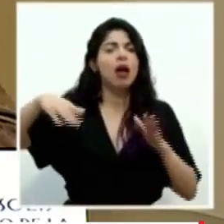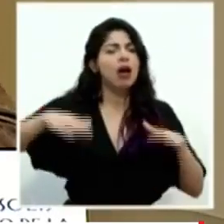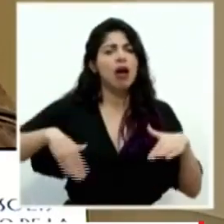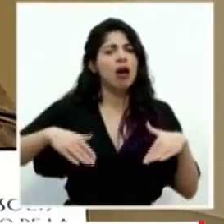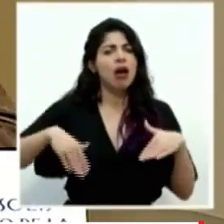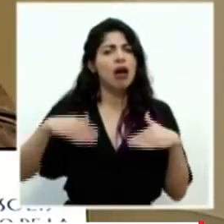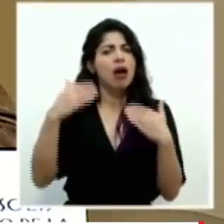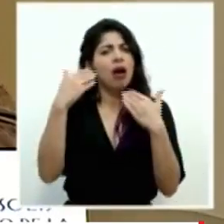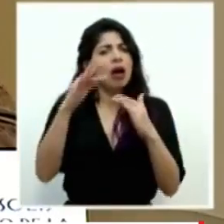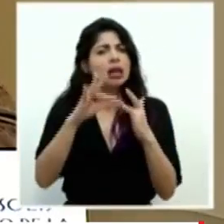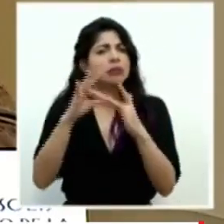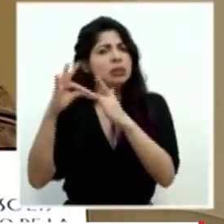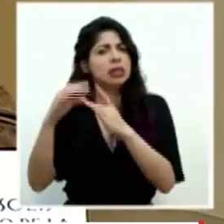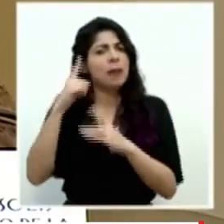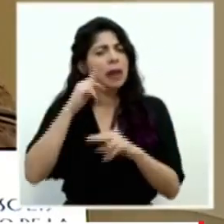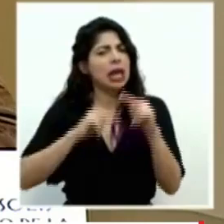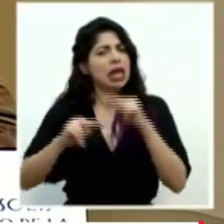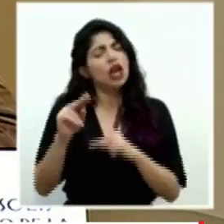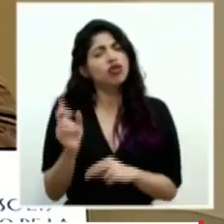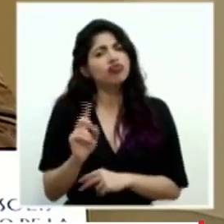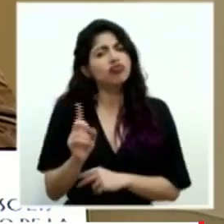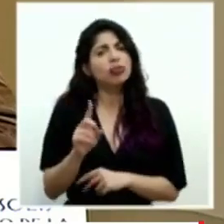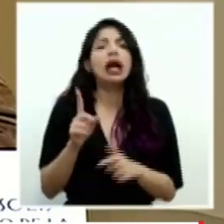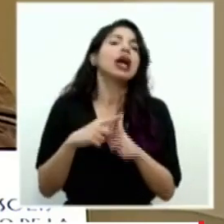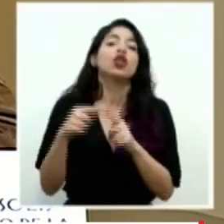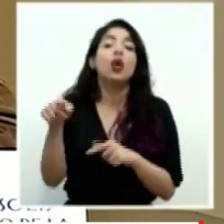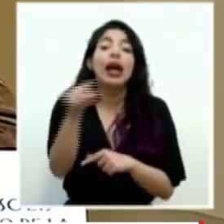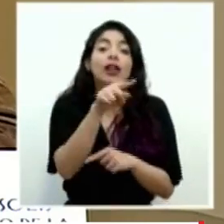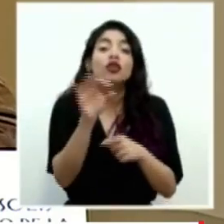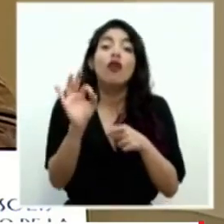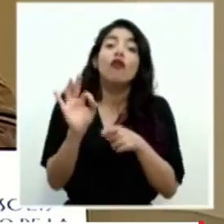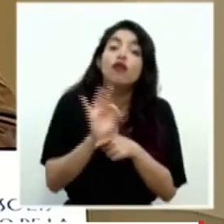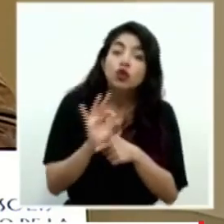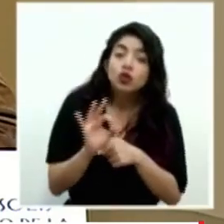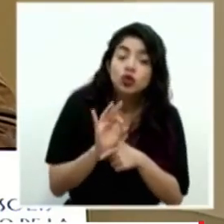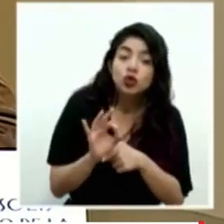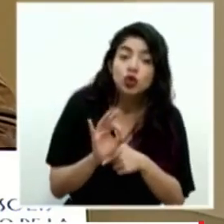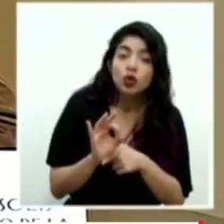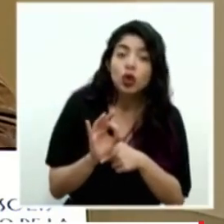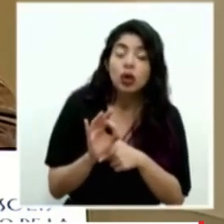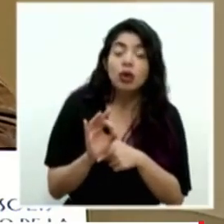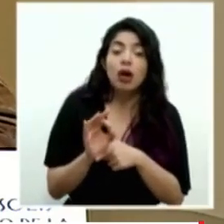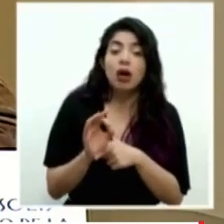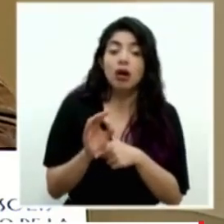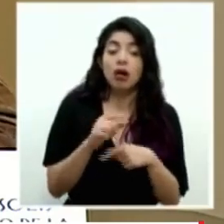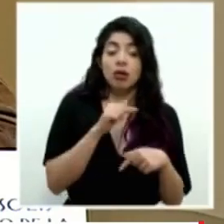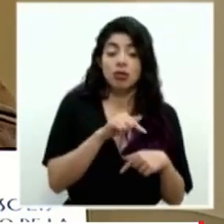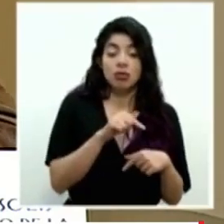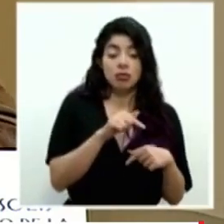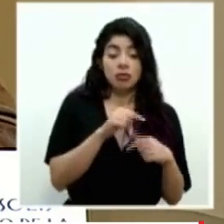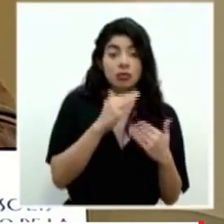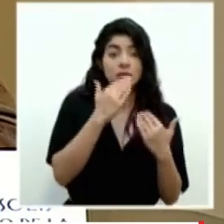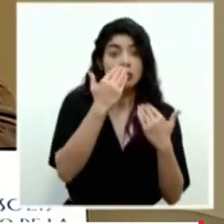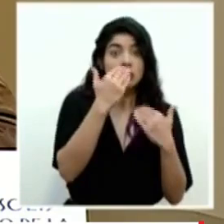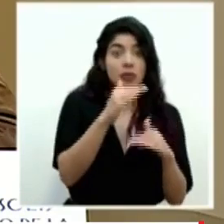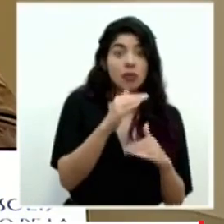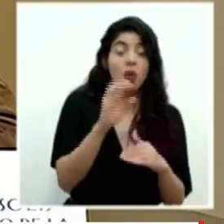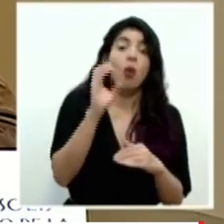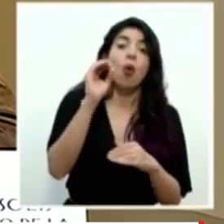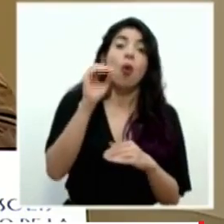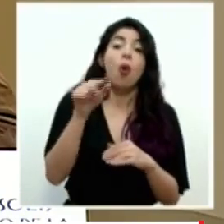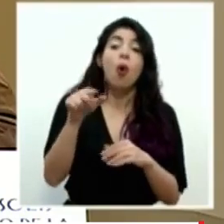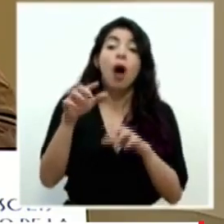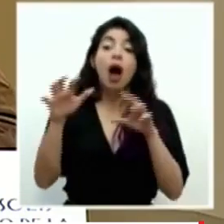una restricción específica al comercio, por lo tanto van a operar las restricciones o incluso más bien